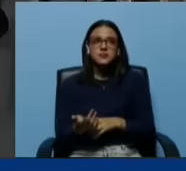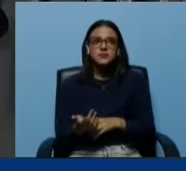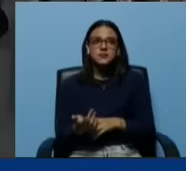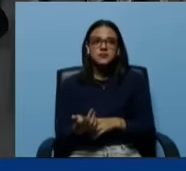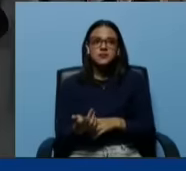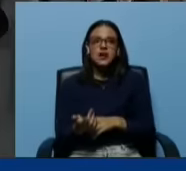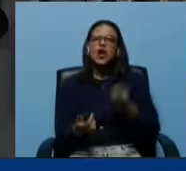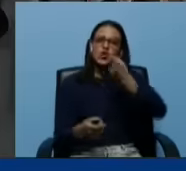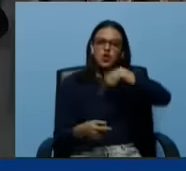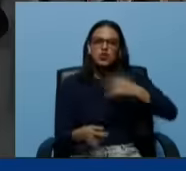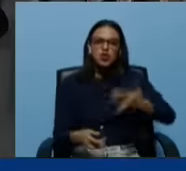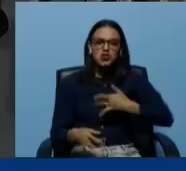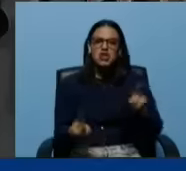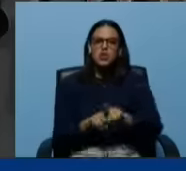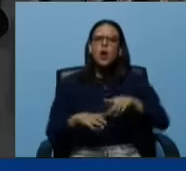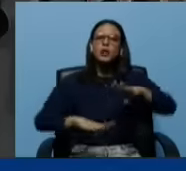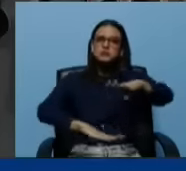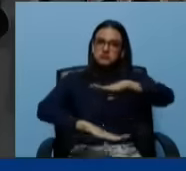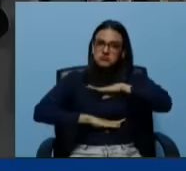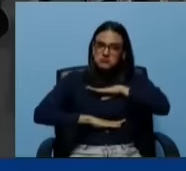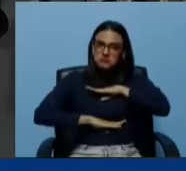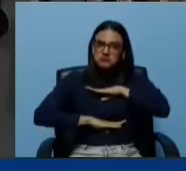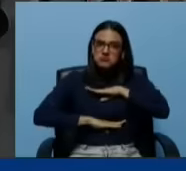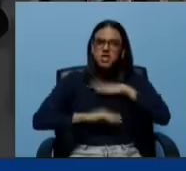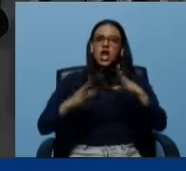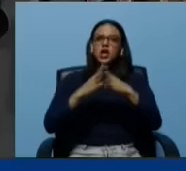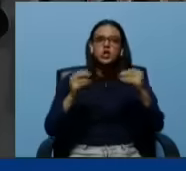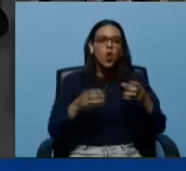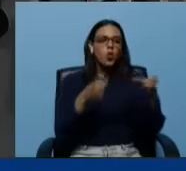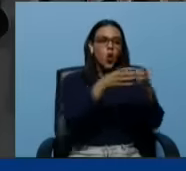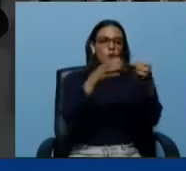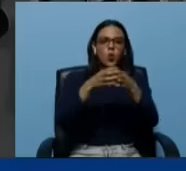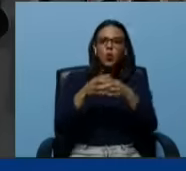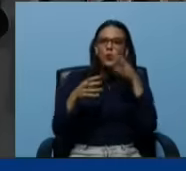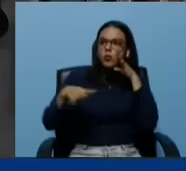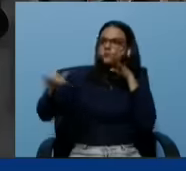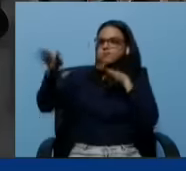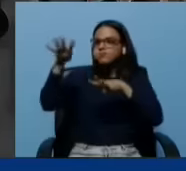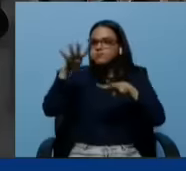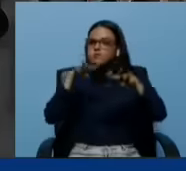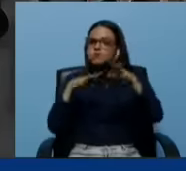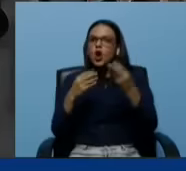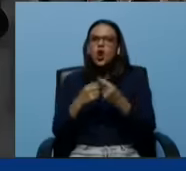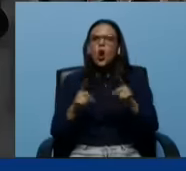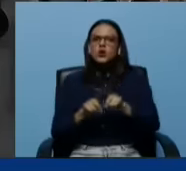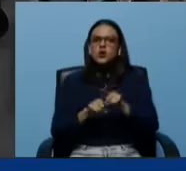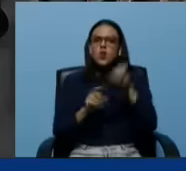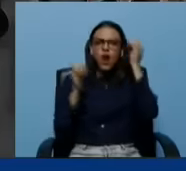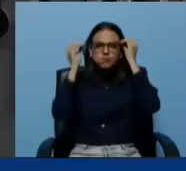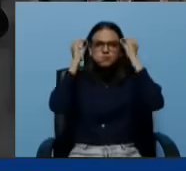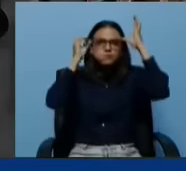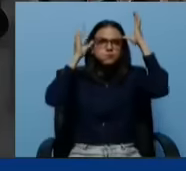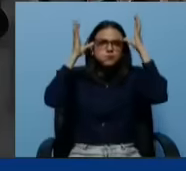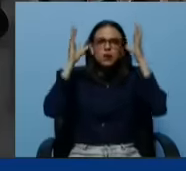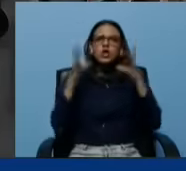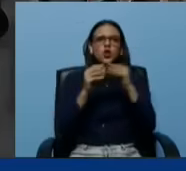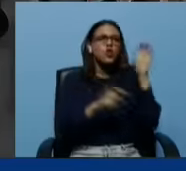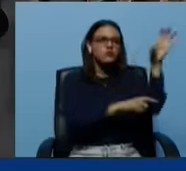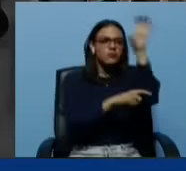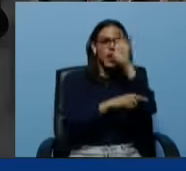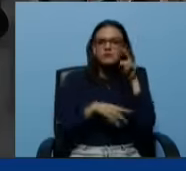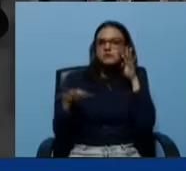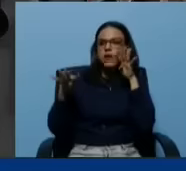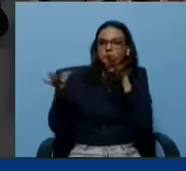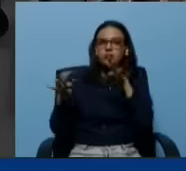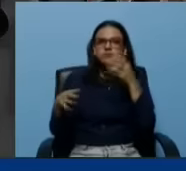dejaría satisfecho a cualquier grupo objetivo y racional de personas o estados.